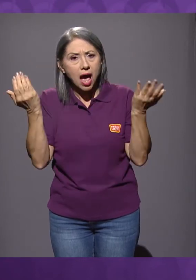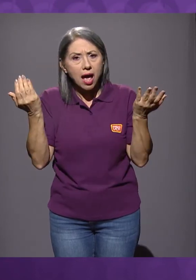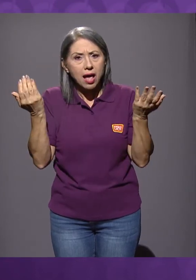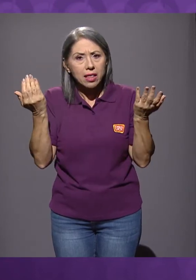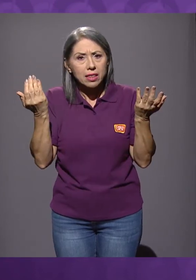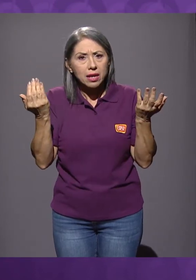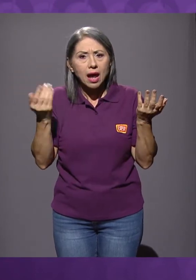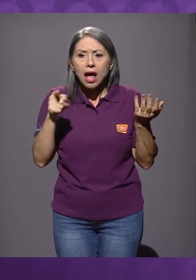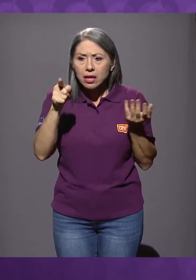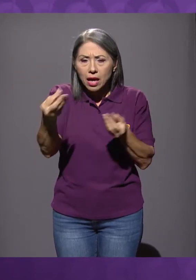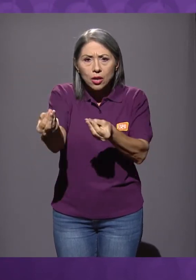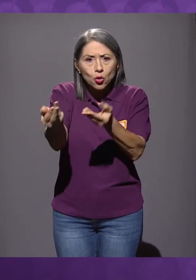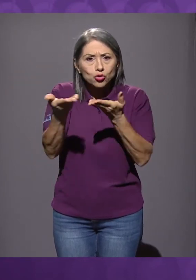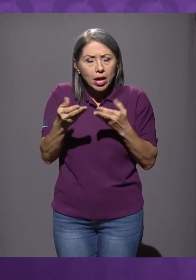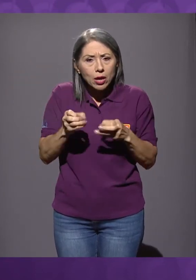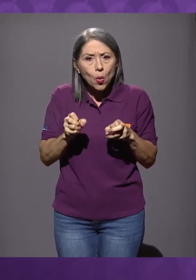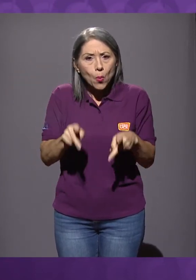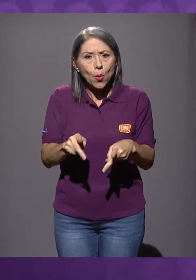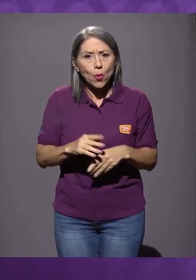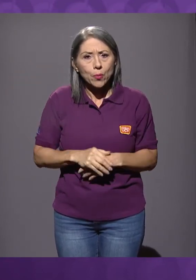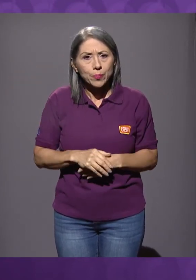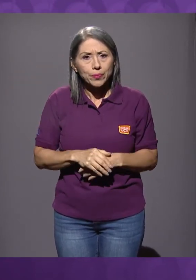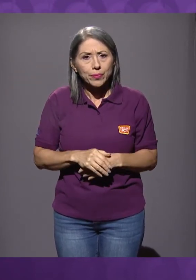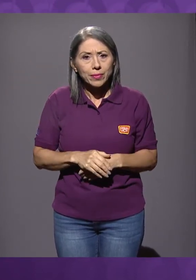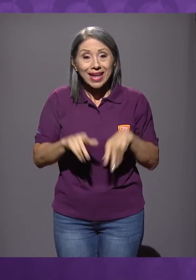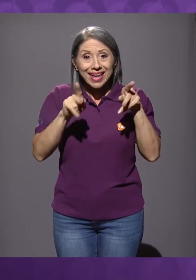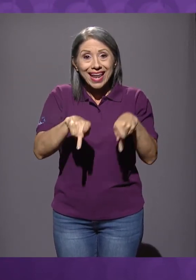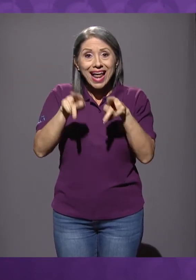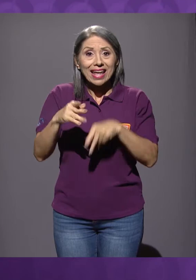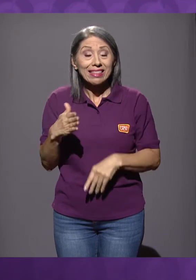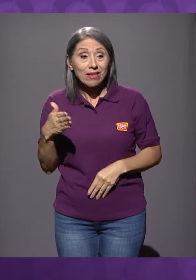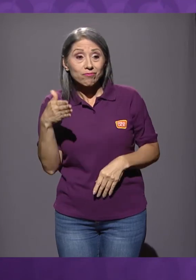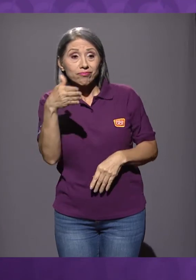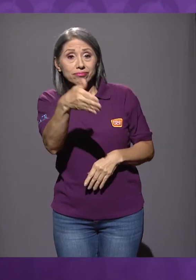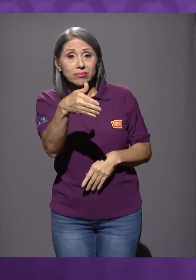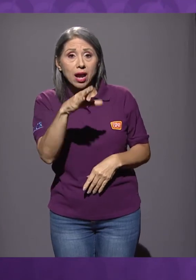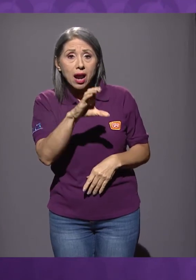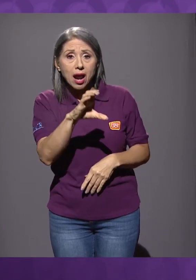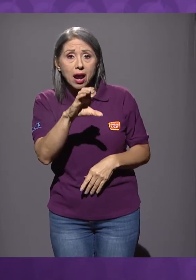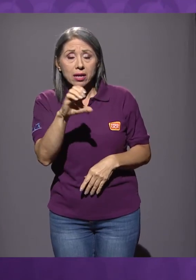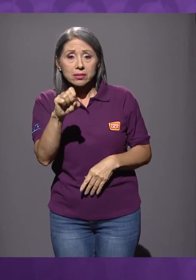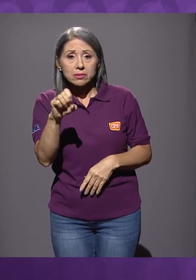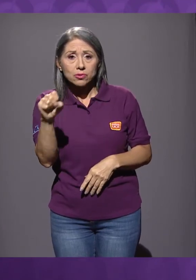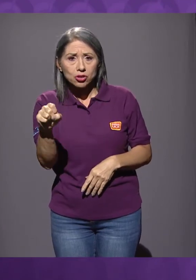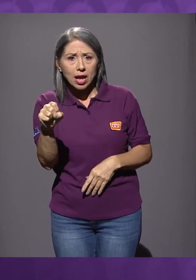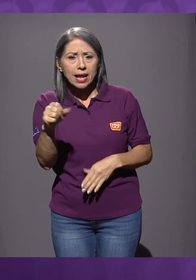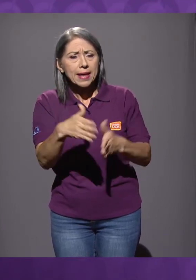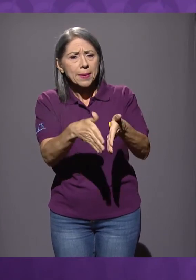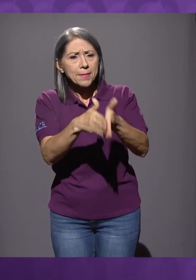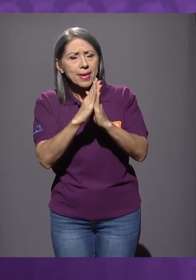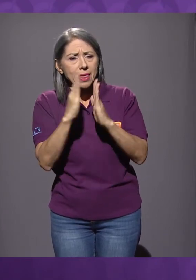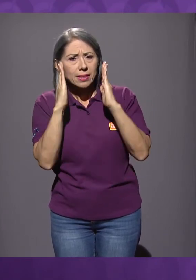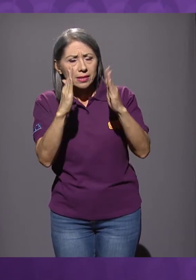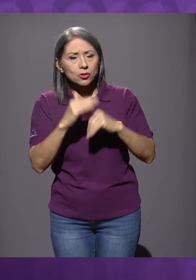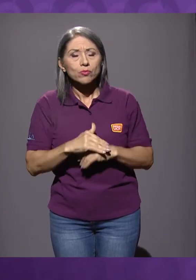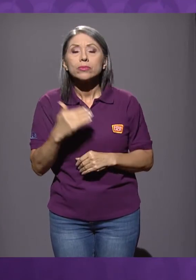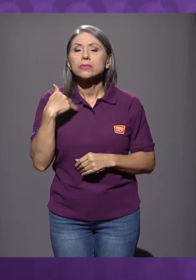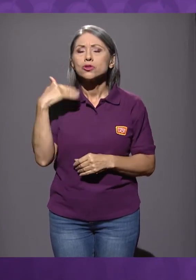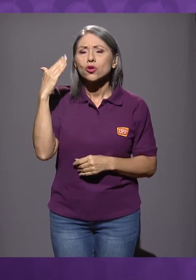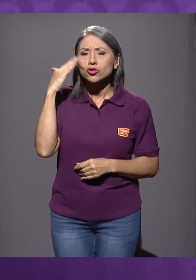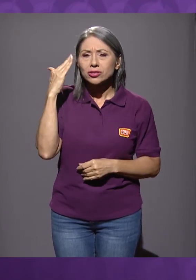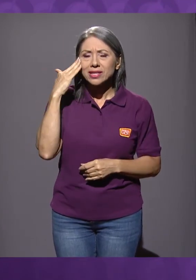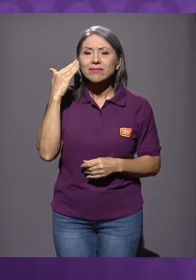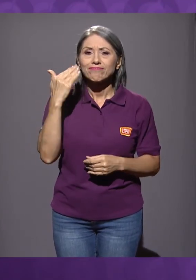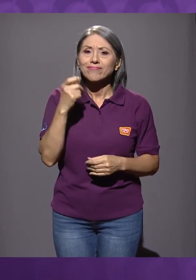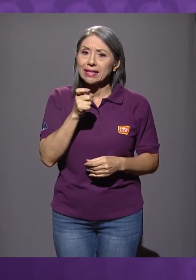requiere, que esos espacios nos lo den, ¿verdad? Entonces, que la gente vaya a la Caja Costarricense de Seguro Social y pida esa atención. Es decir, yo